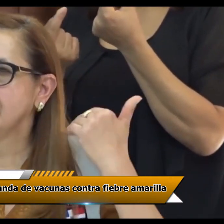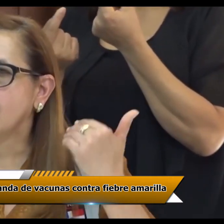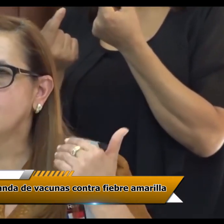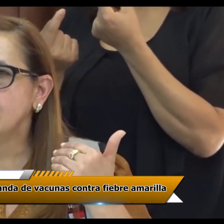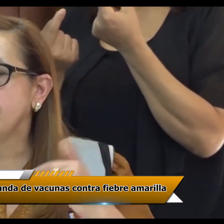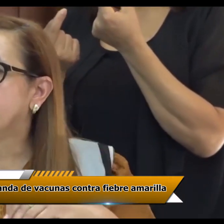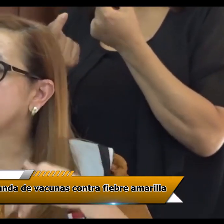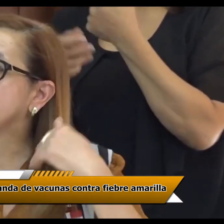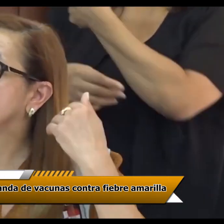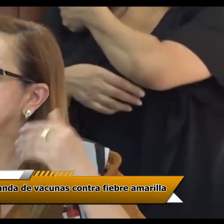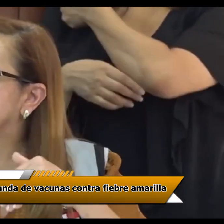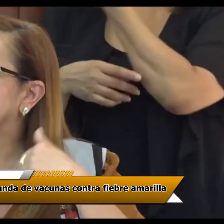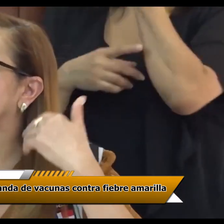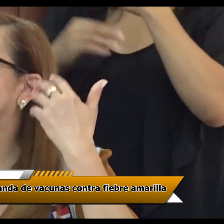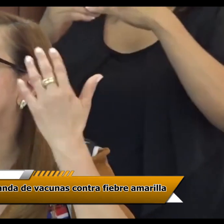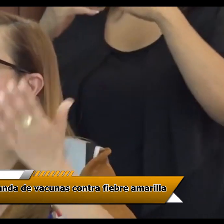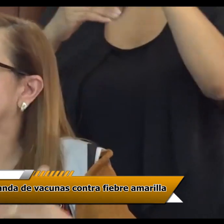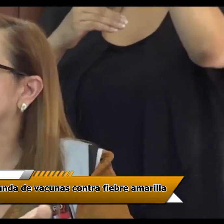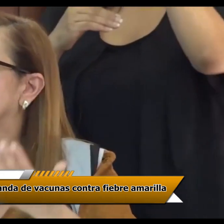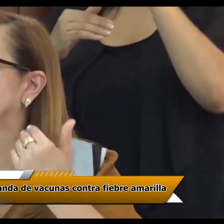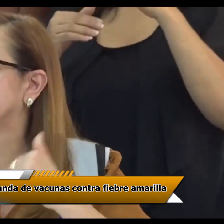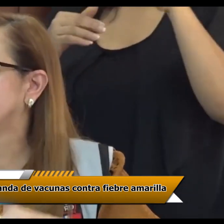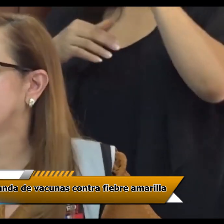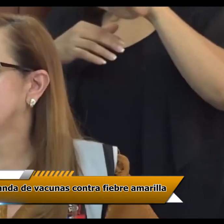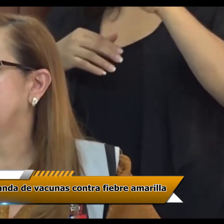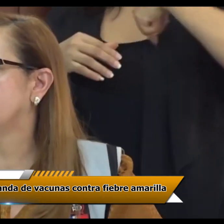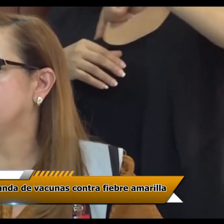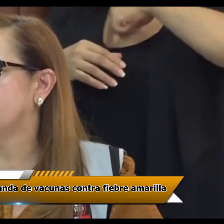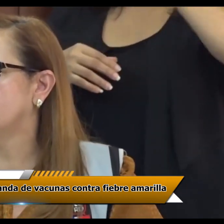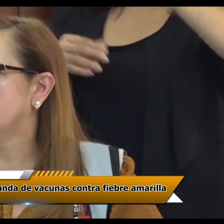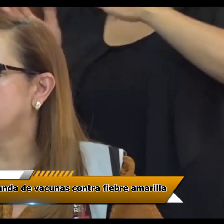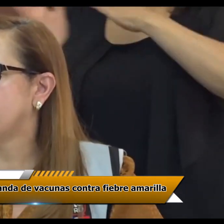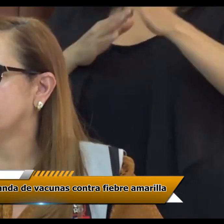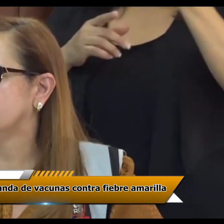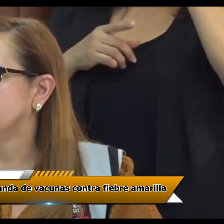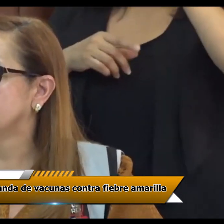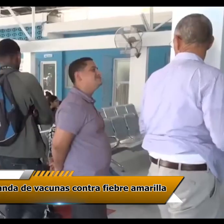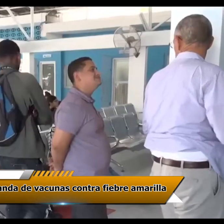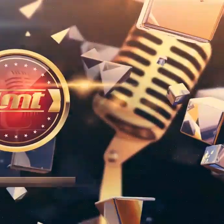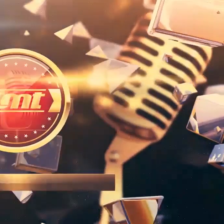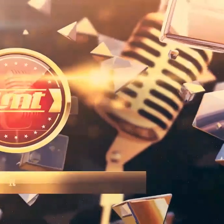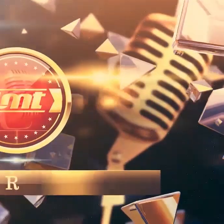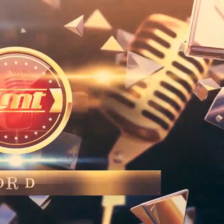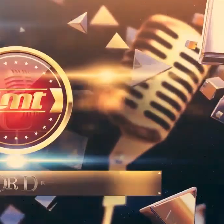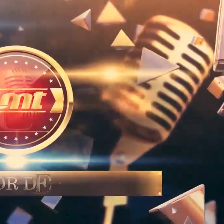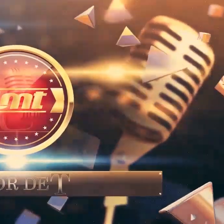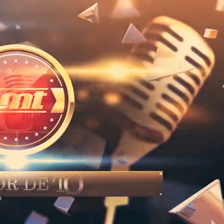¿verdad? La vacuna por encima del promedio que nosotros tenemos planificado como país.